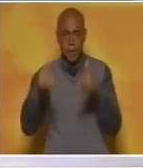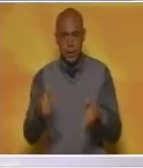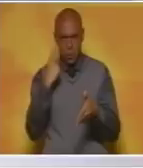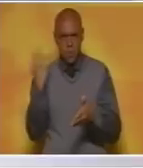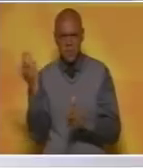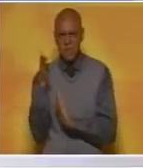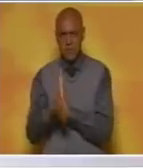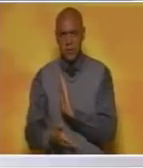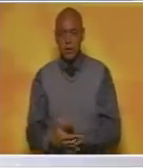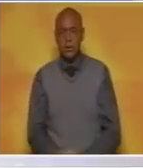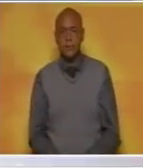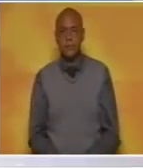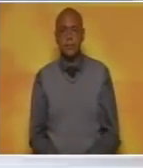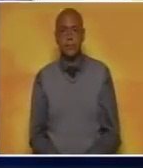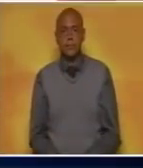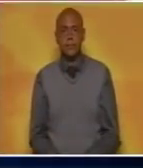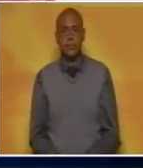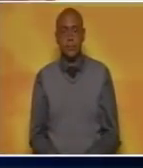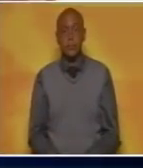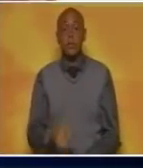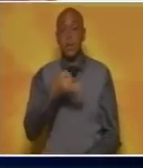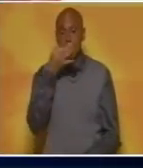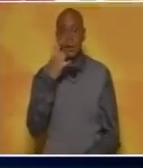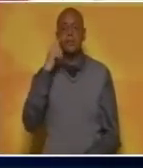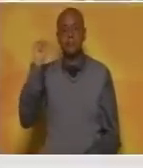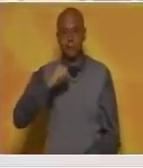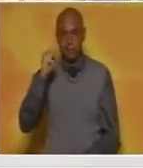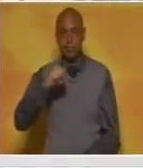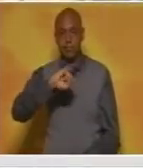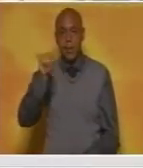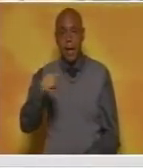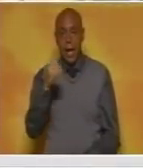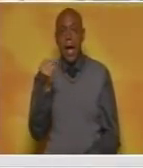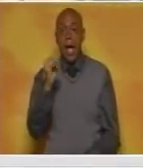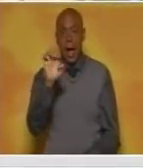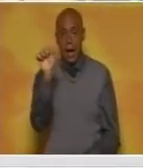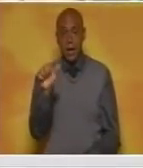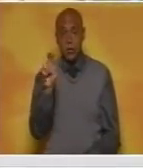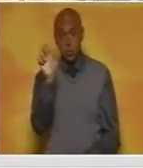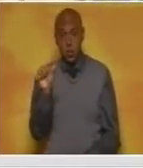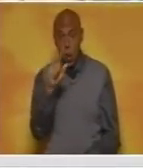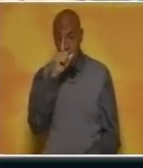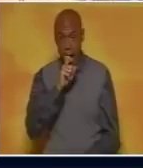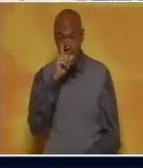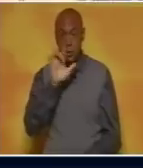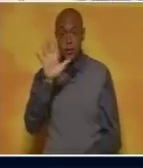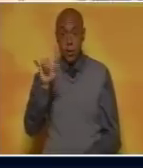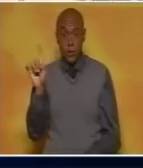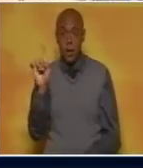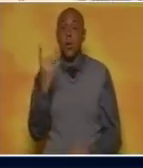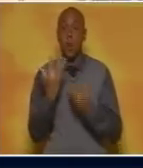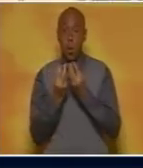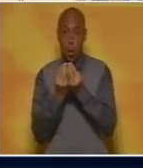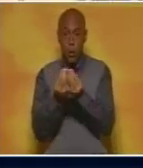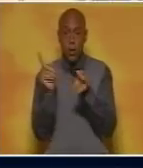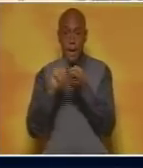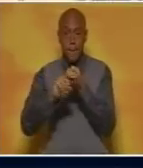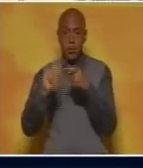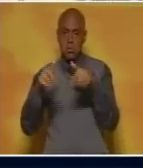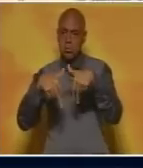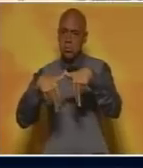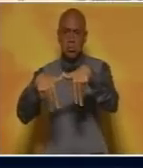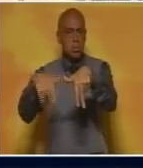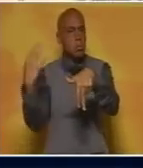nos cuenta más. Buenas tardes. Jesús Cáceres, de 51 años, estaba acompañando a su esposa a hacer compras en la calle El Carmen